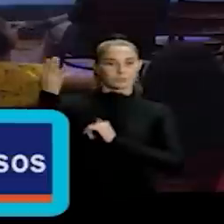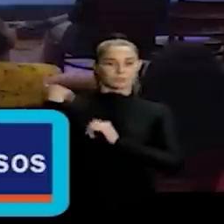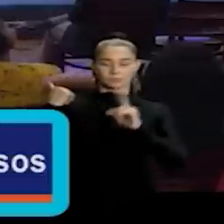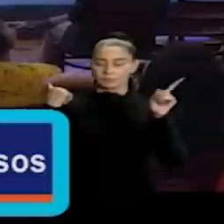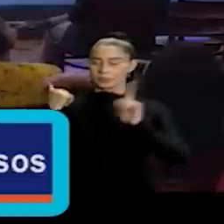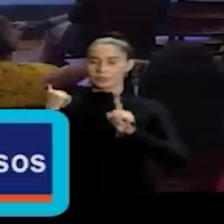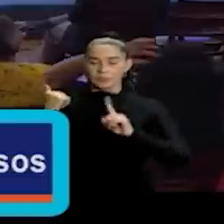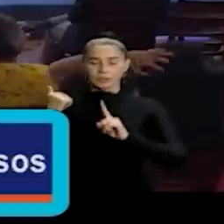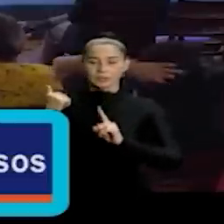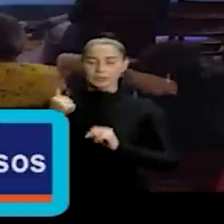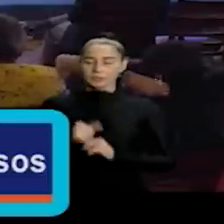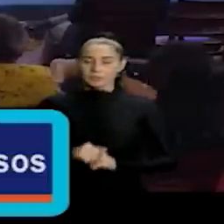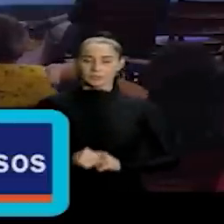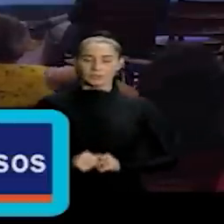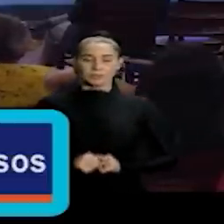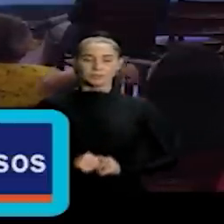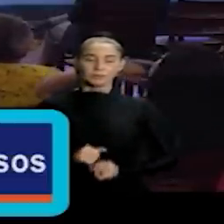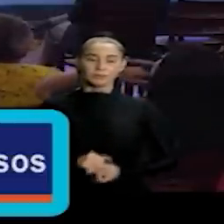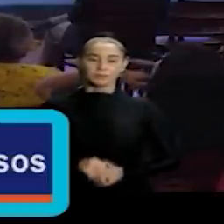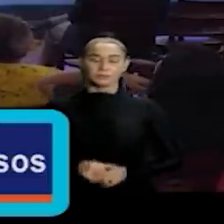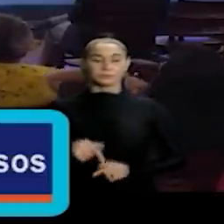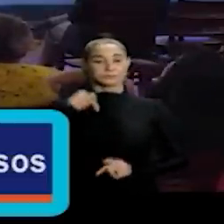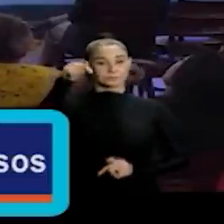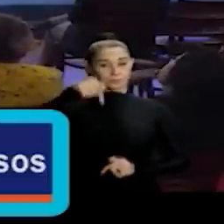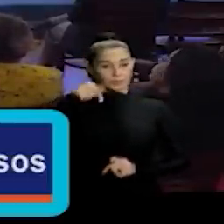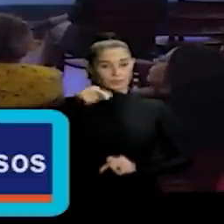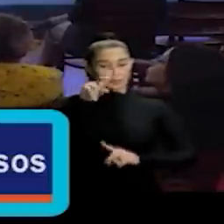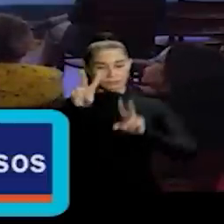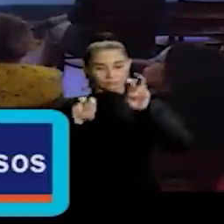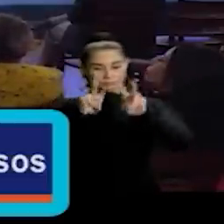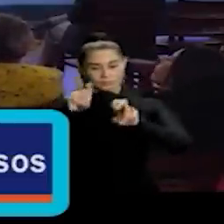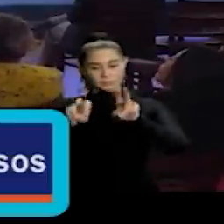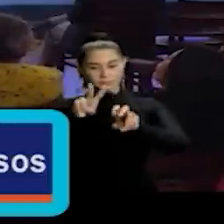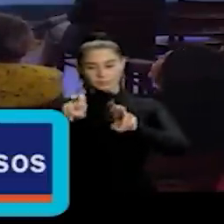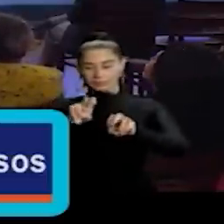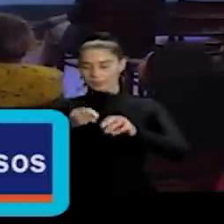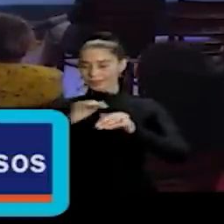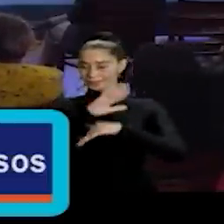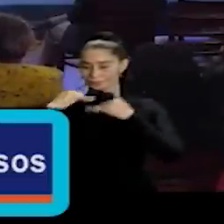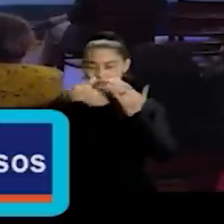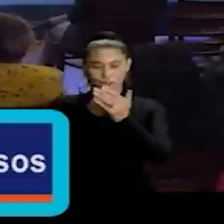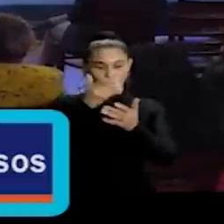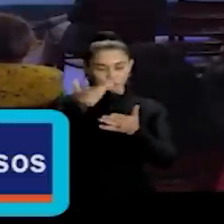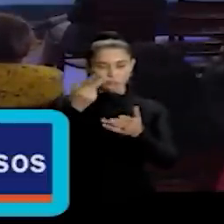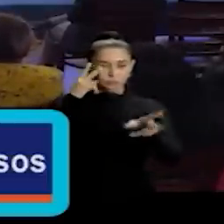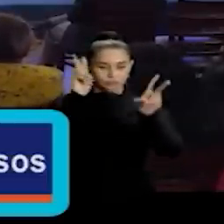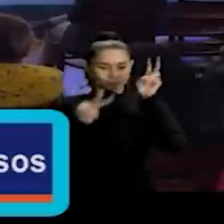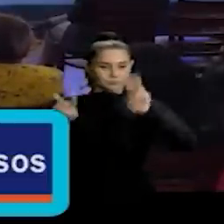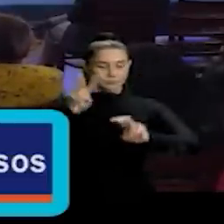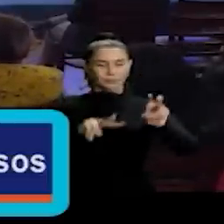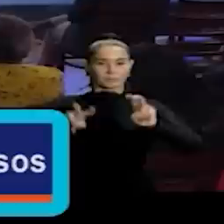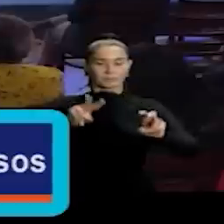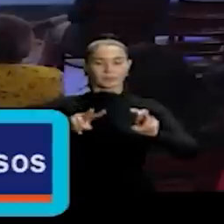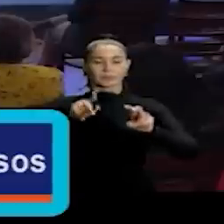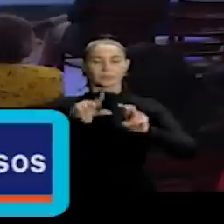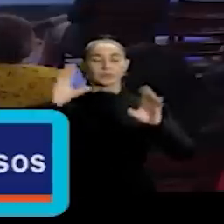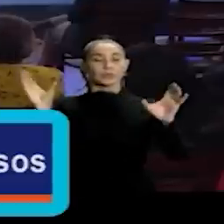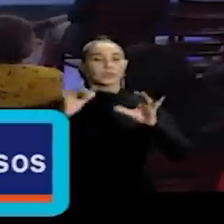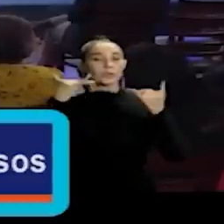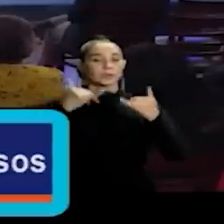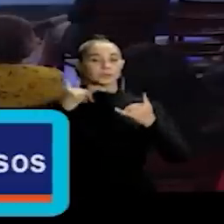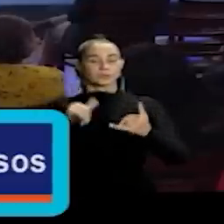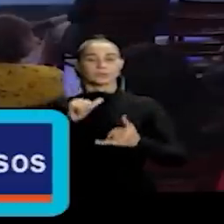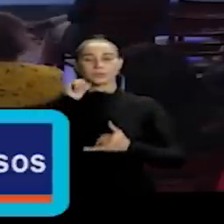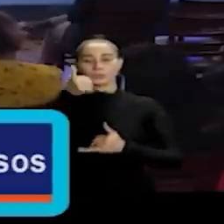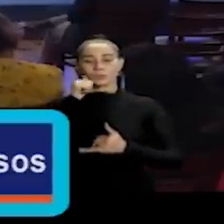pasado, en una nebulosa. Aquí hay que investigar hasta el último momento y eso es lo que estamos haciendo